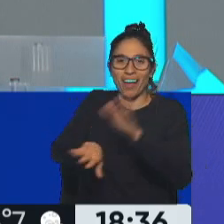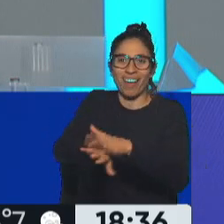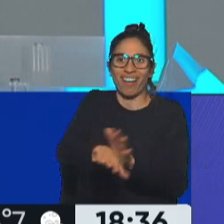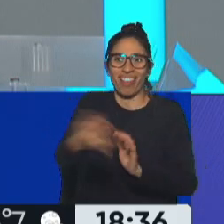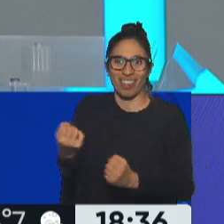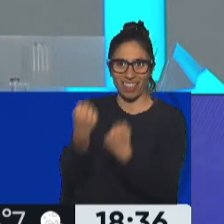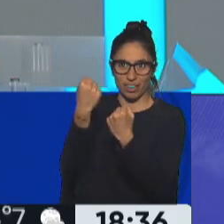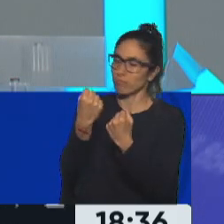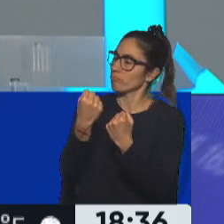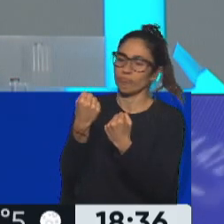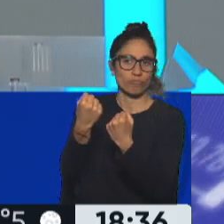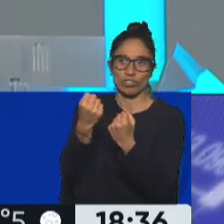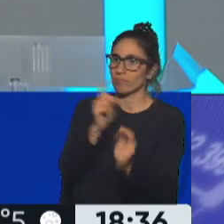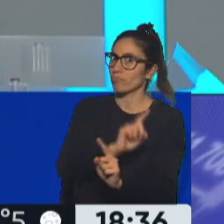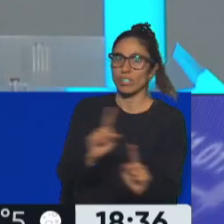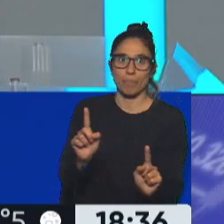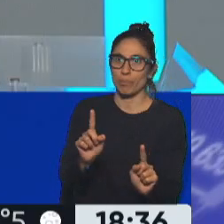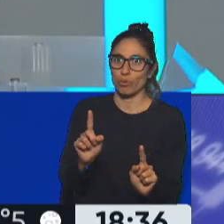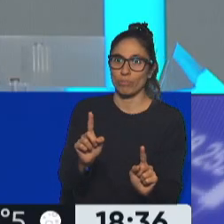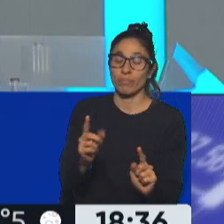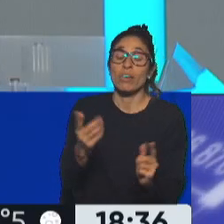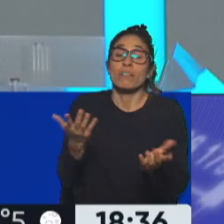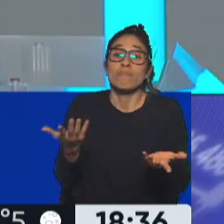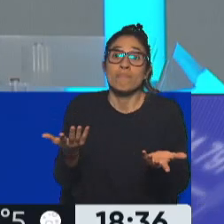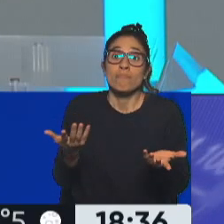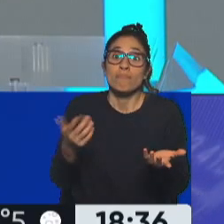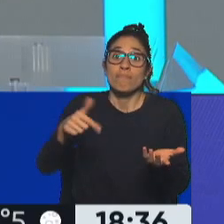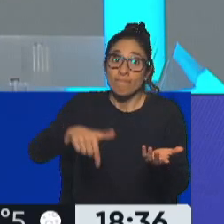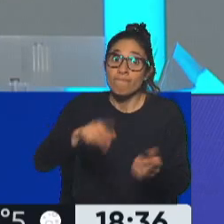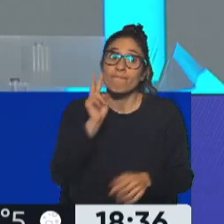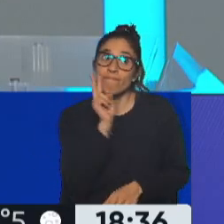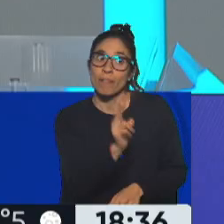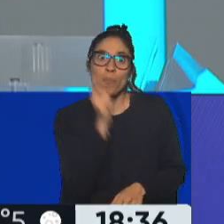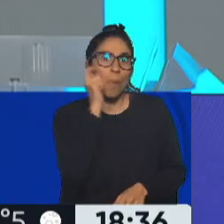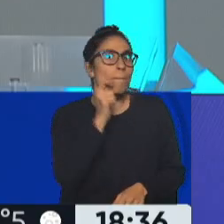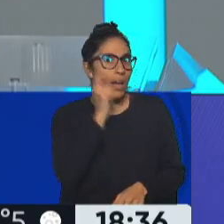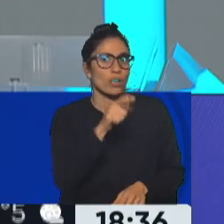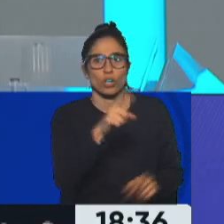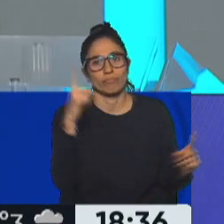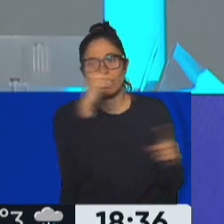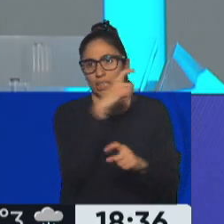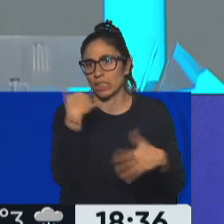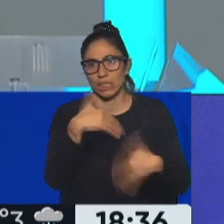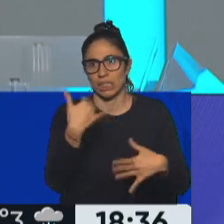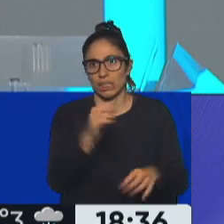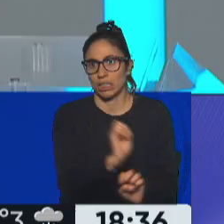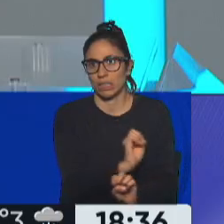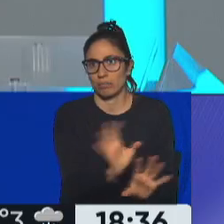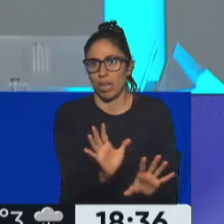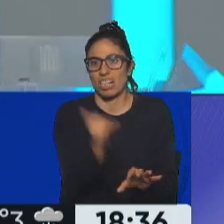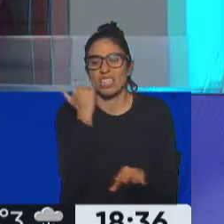crónica de una crisis anunciada, esta que la que está sufriendo Macron. Emilio, y en ese sentido, porque bueno, no sé si coincidís, que me parece que